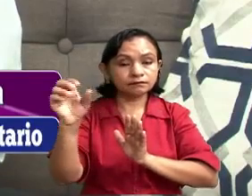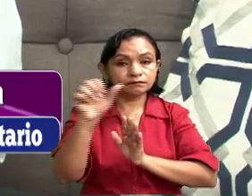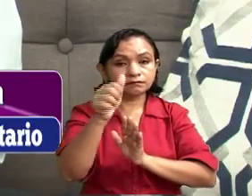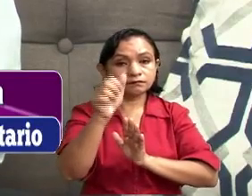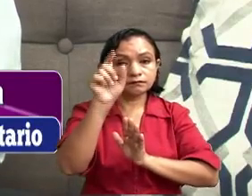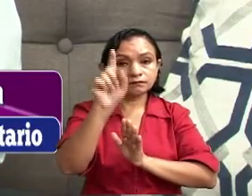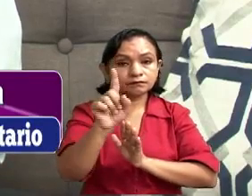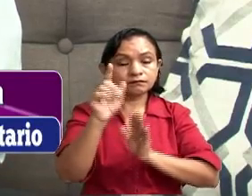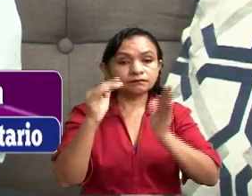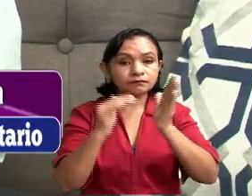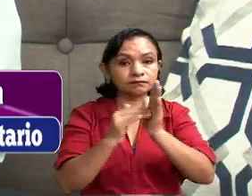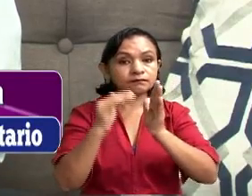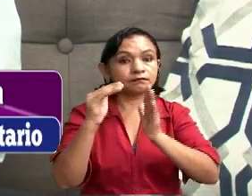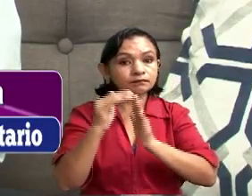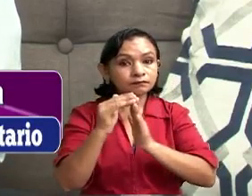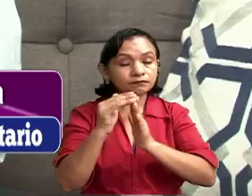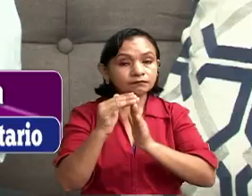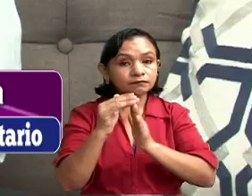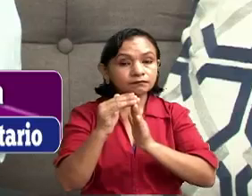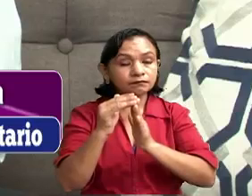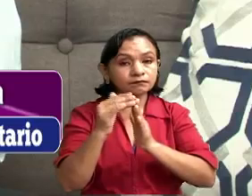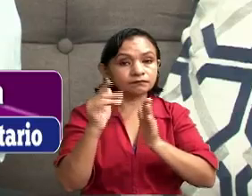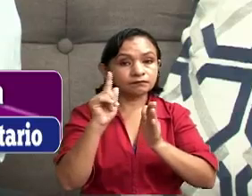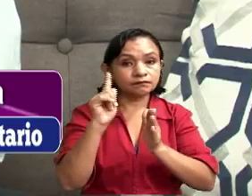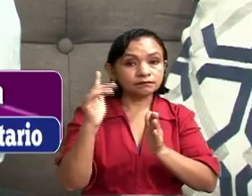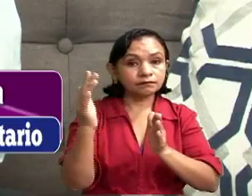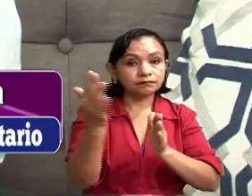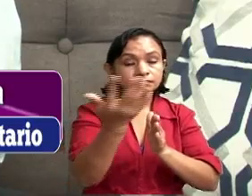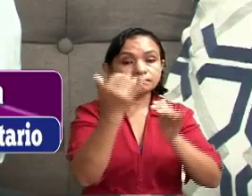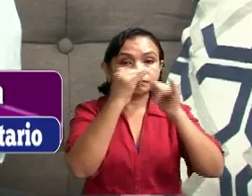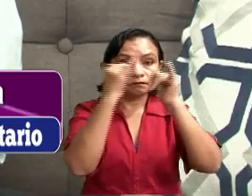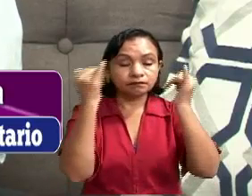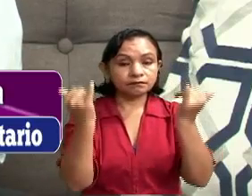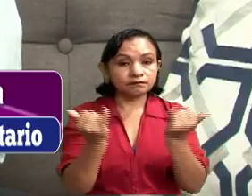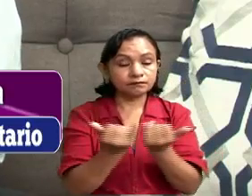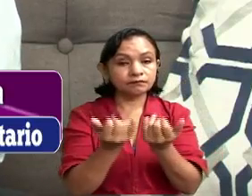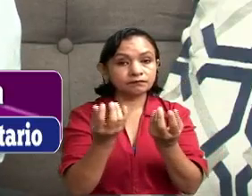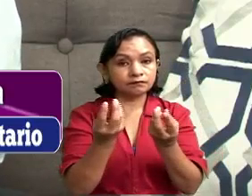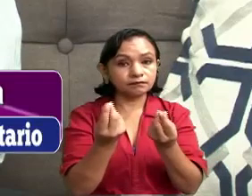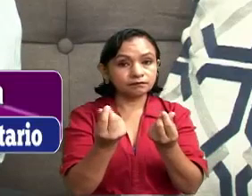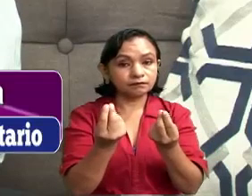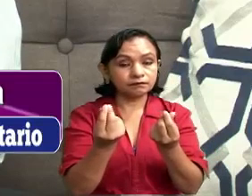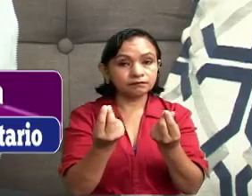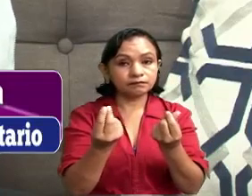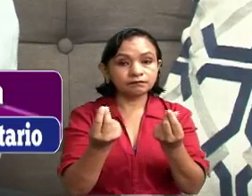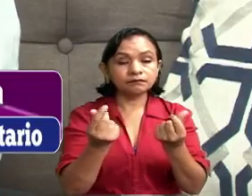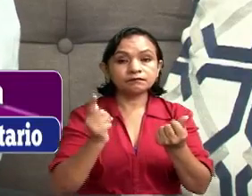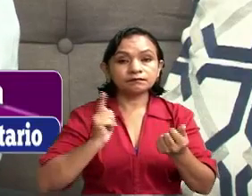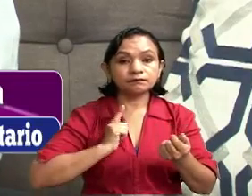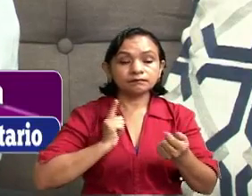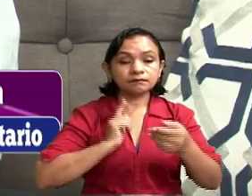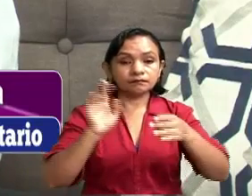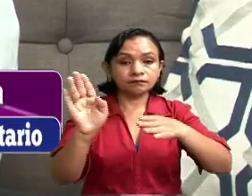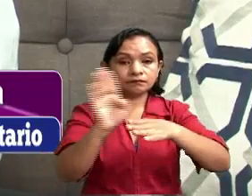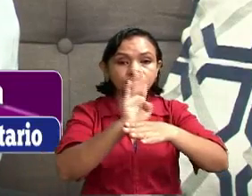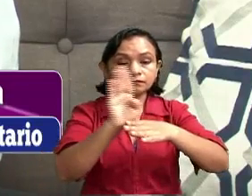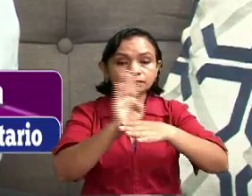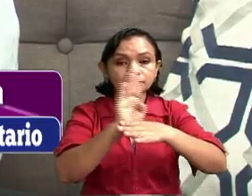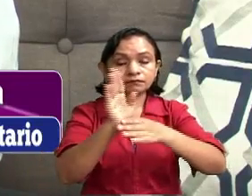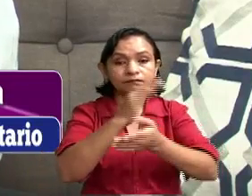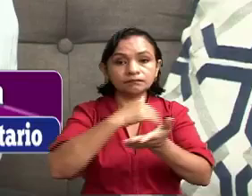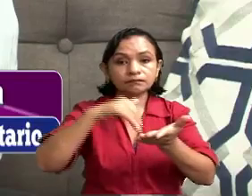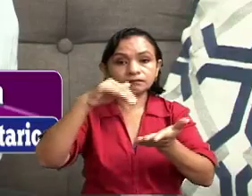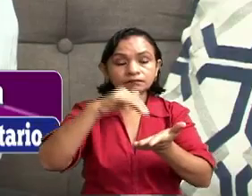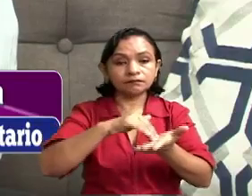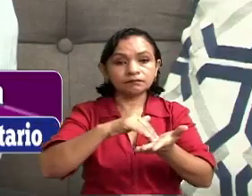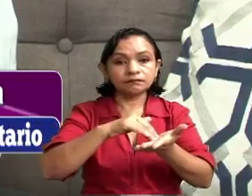2.261 millones en las reservas internacionales que maneja el Banco Central.